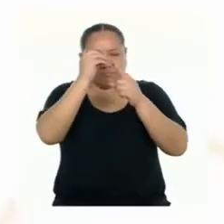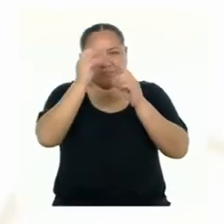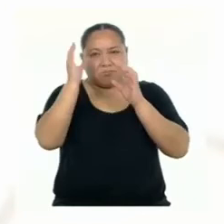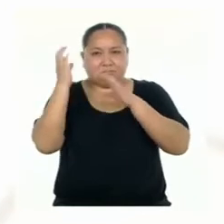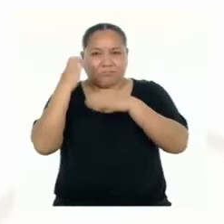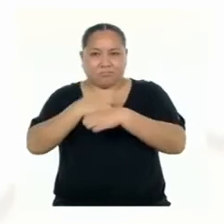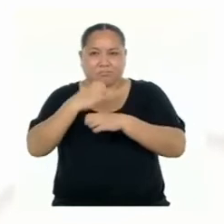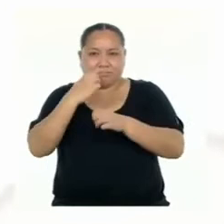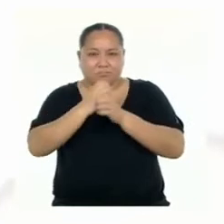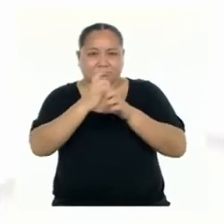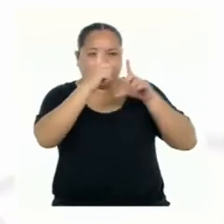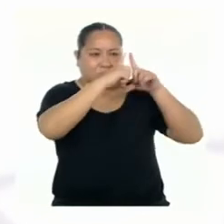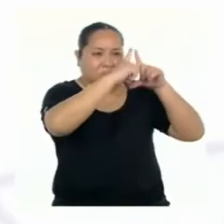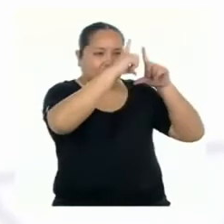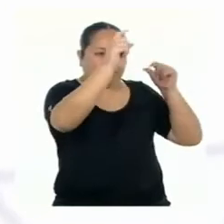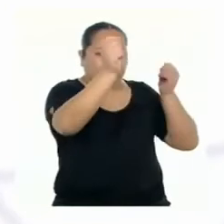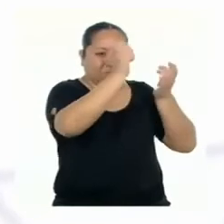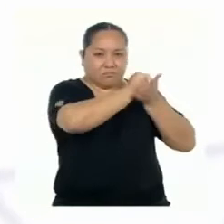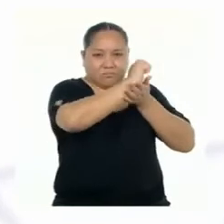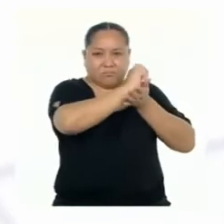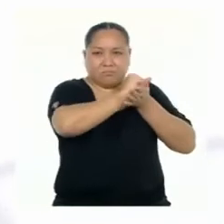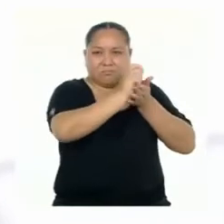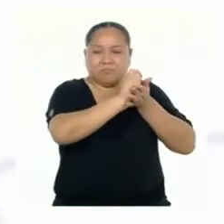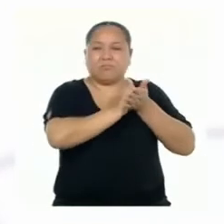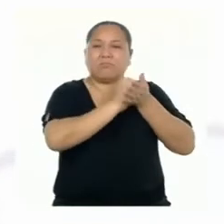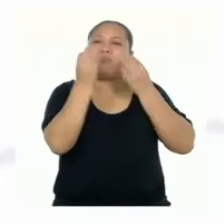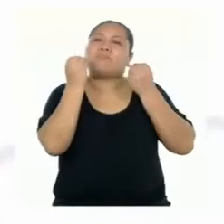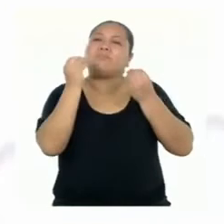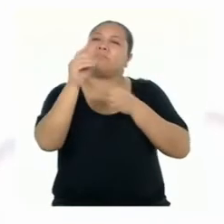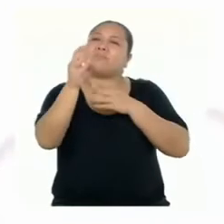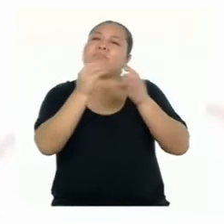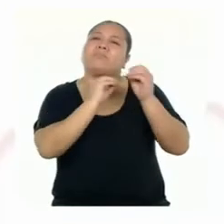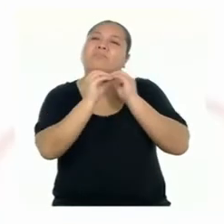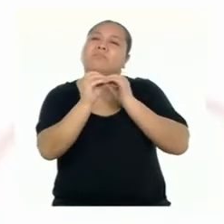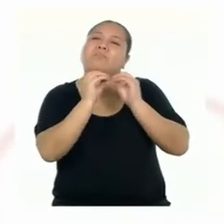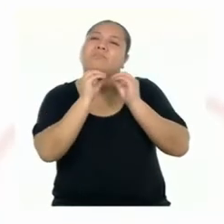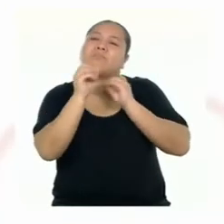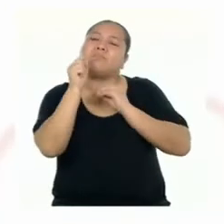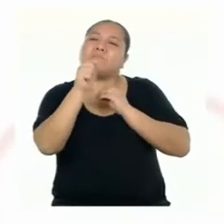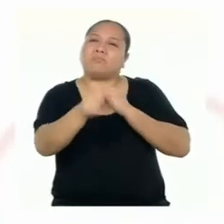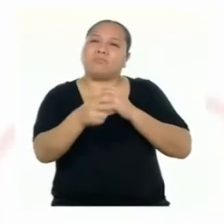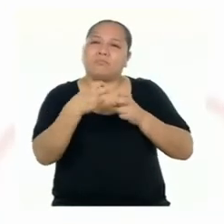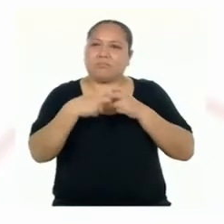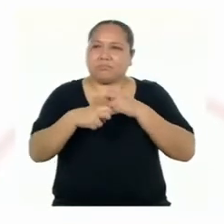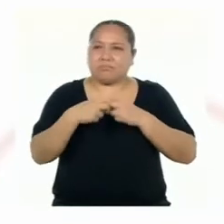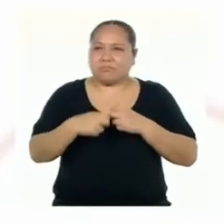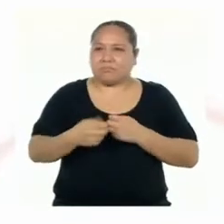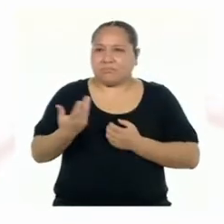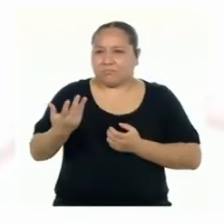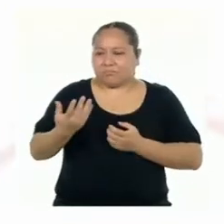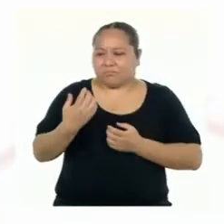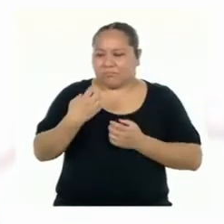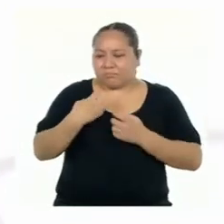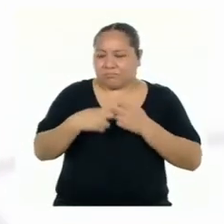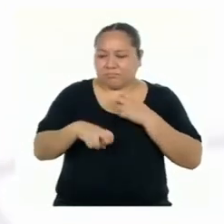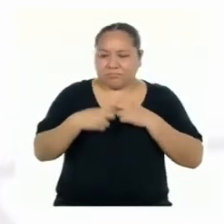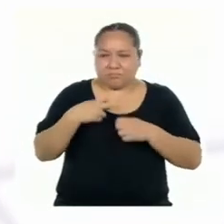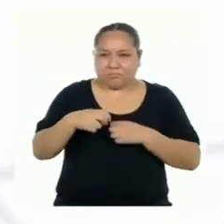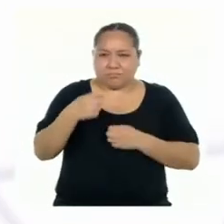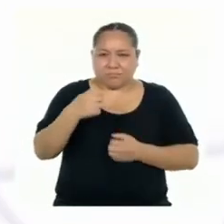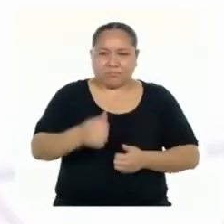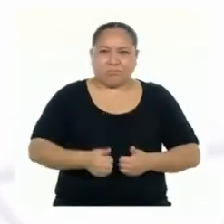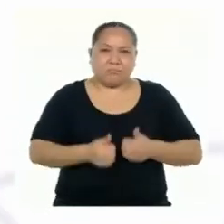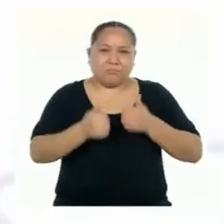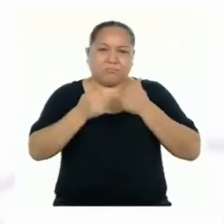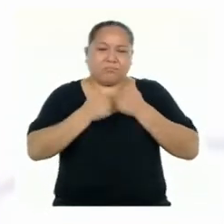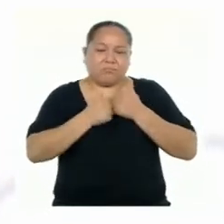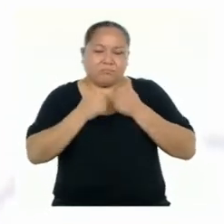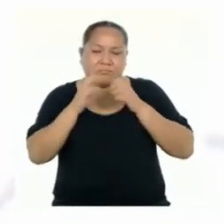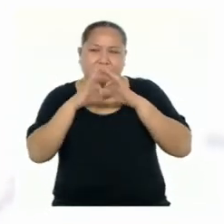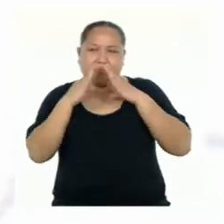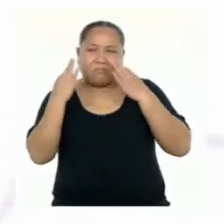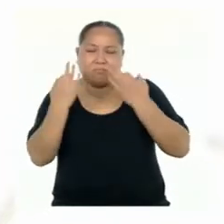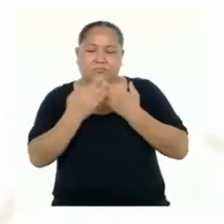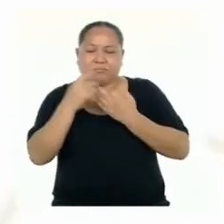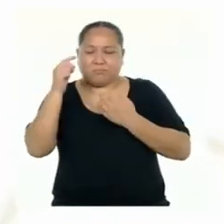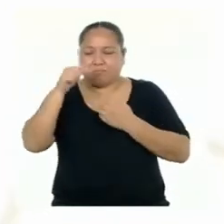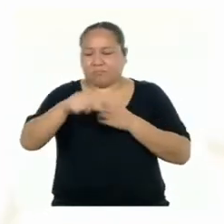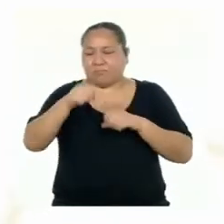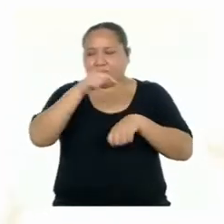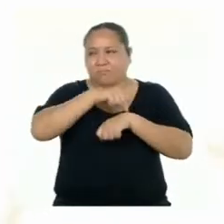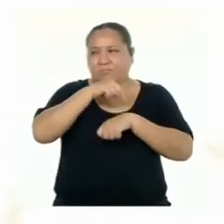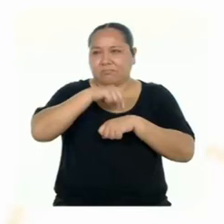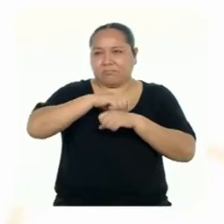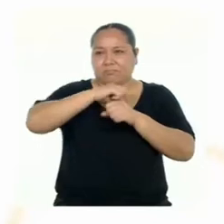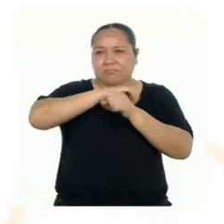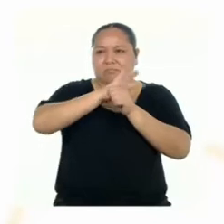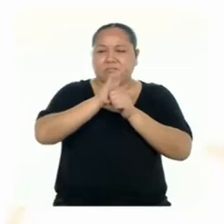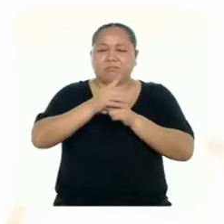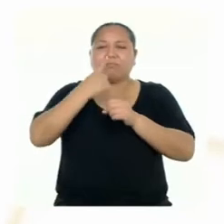crear un párrafo que narre cómo solucionaste tus conflictos o las situaciones tensas que ocurrieron en tu convivencia familiar a raíz de la pandemia,